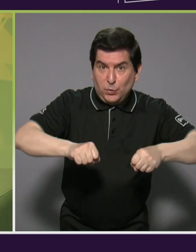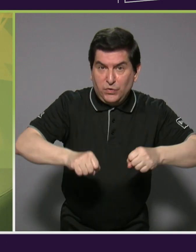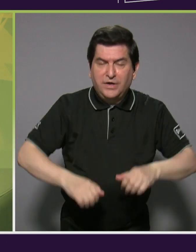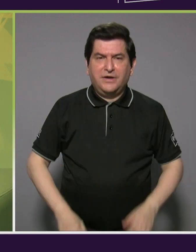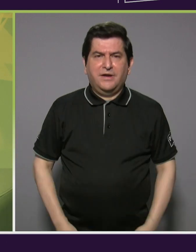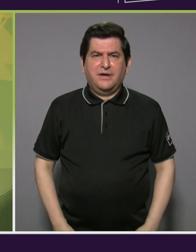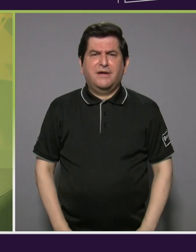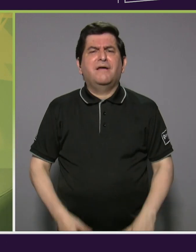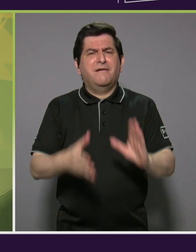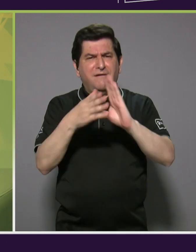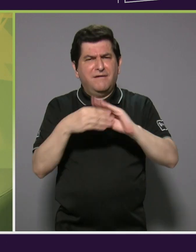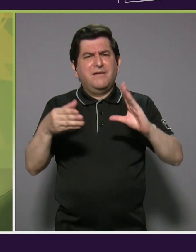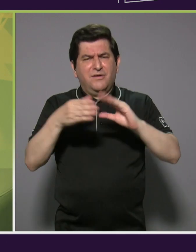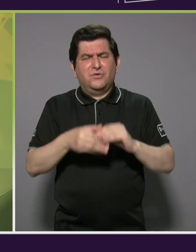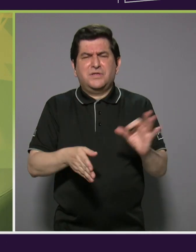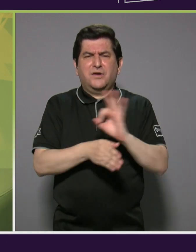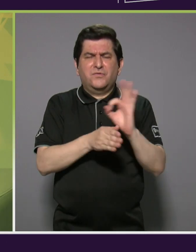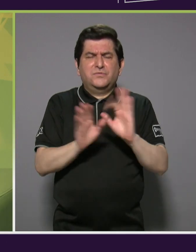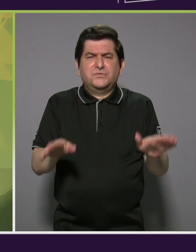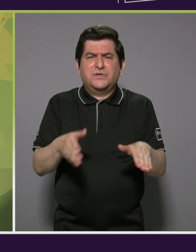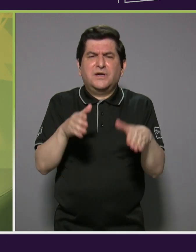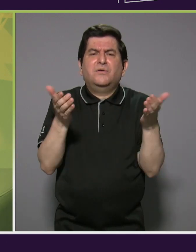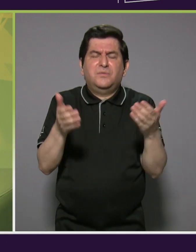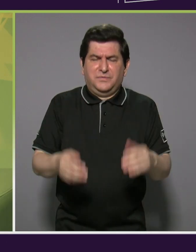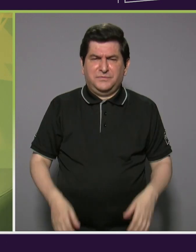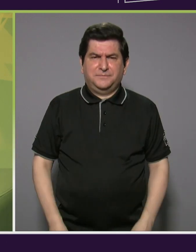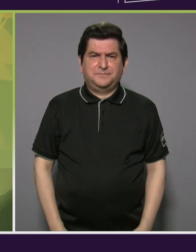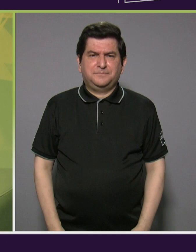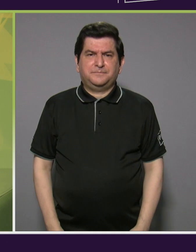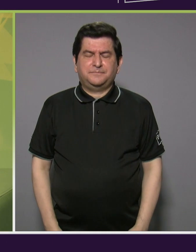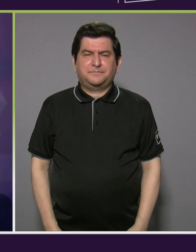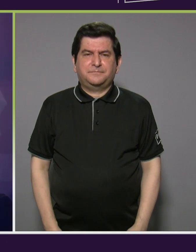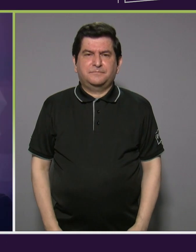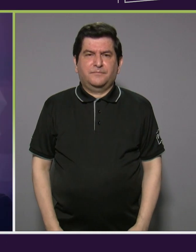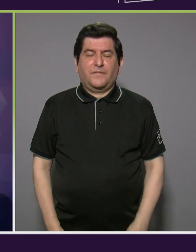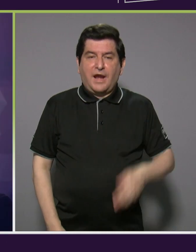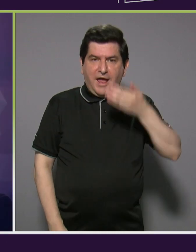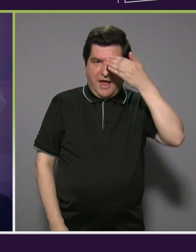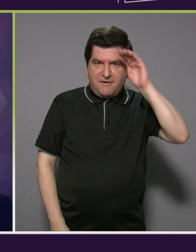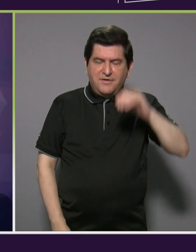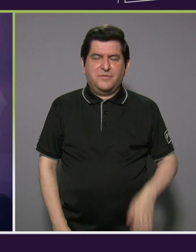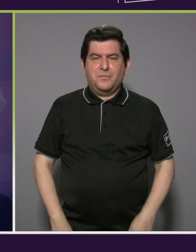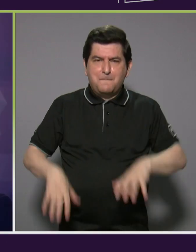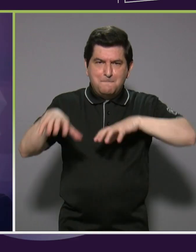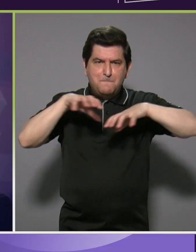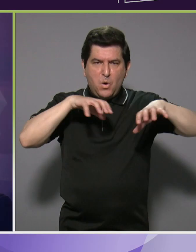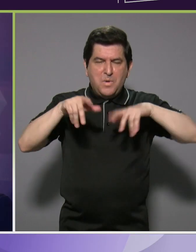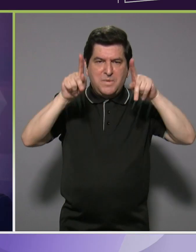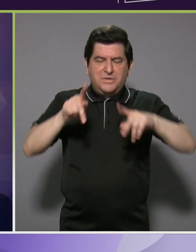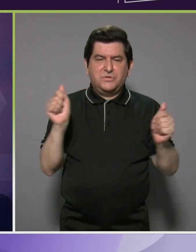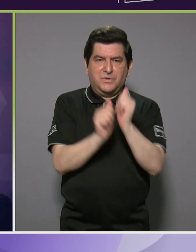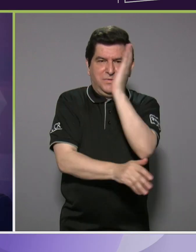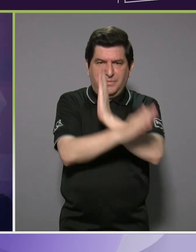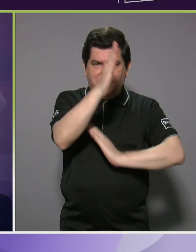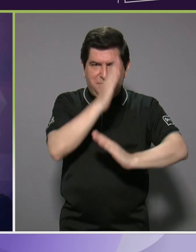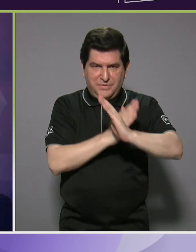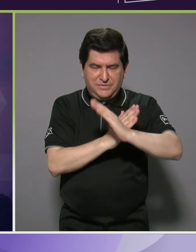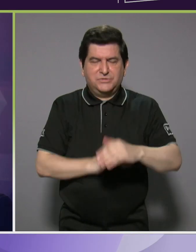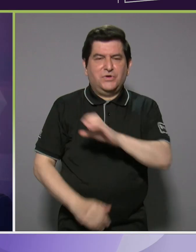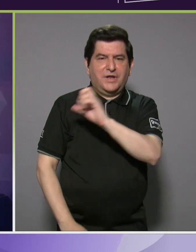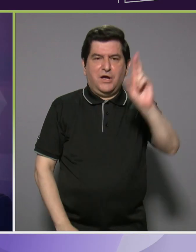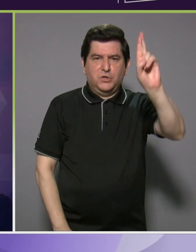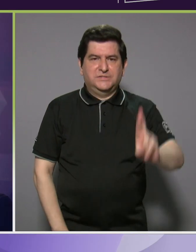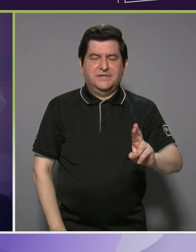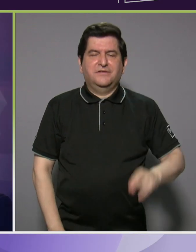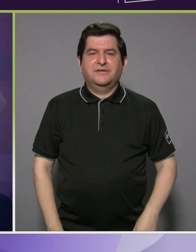que nos cuenten, bueno, cómo funciona este movimiento. Claro, está en el Facebook, Movimiento de Personas con Discapacidad Costa